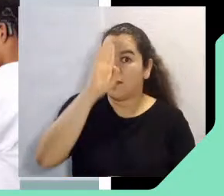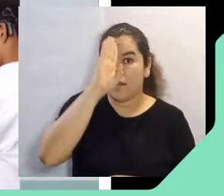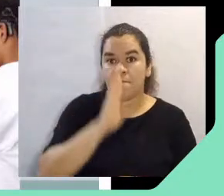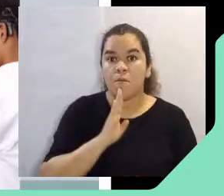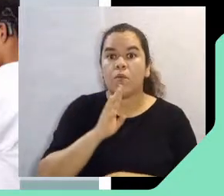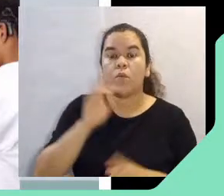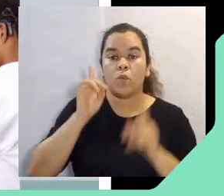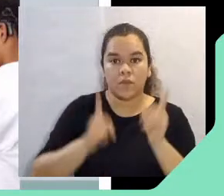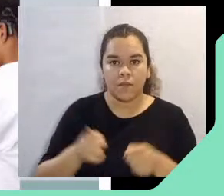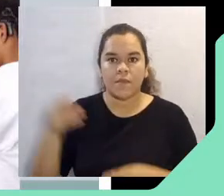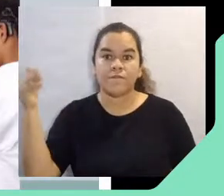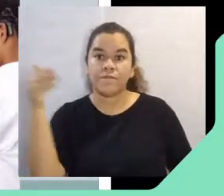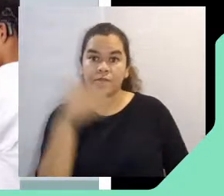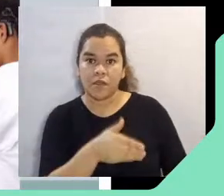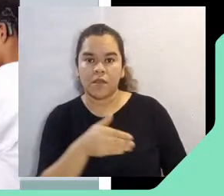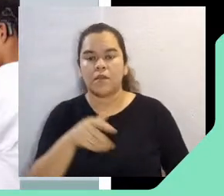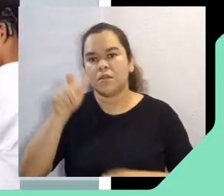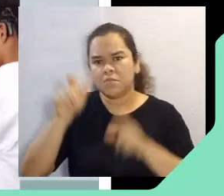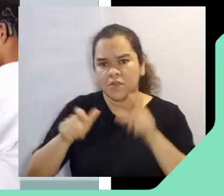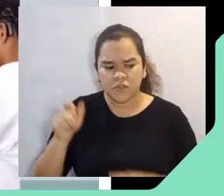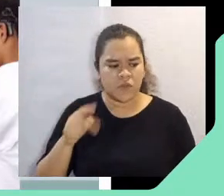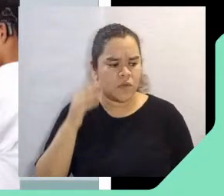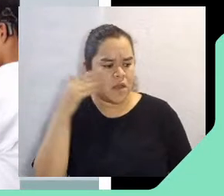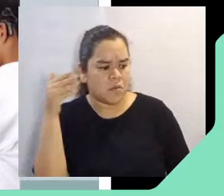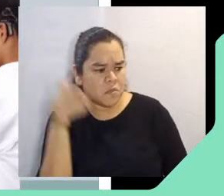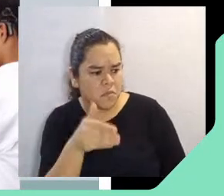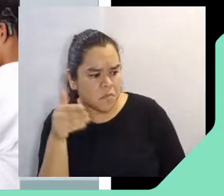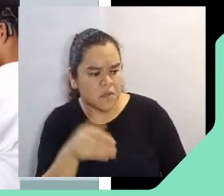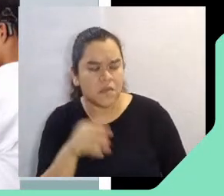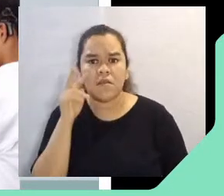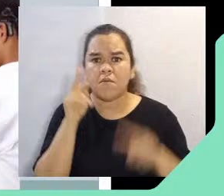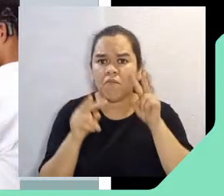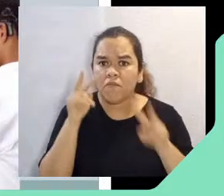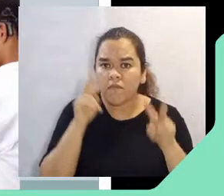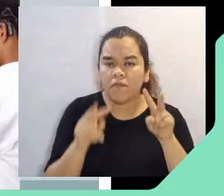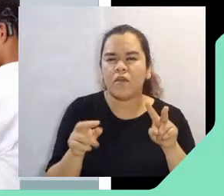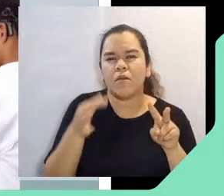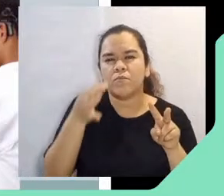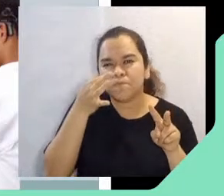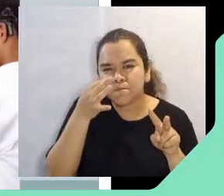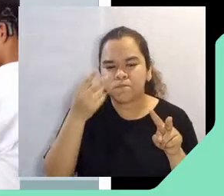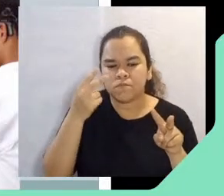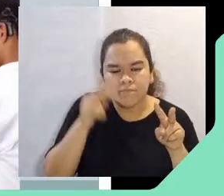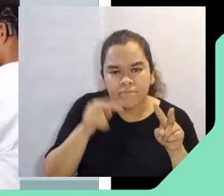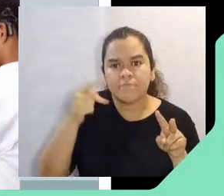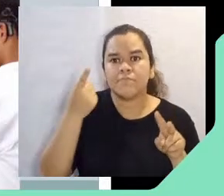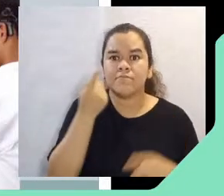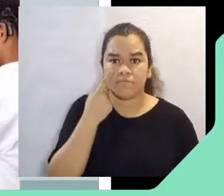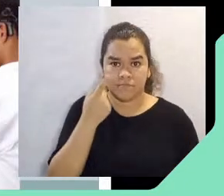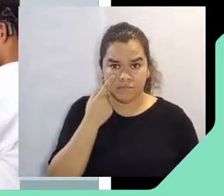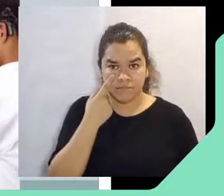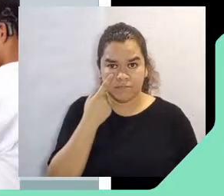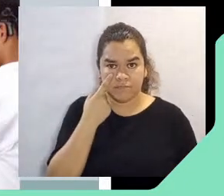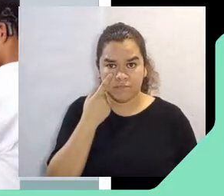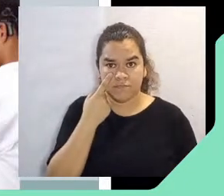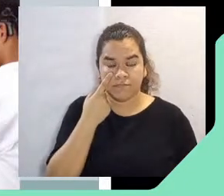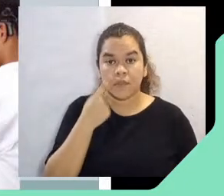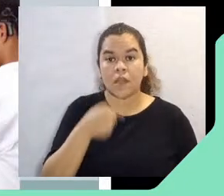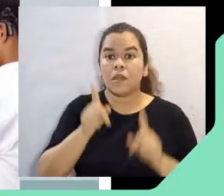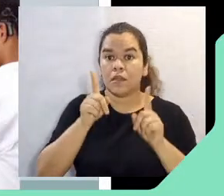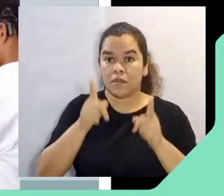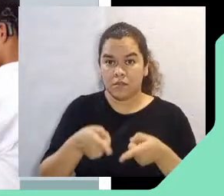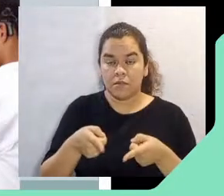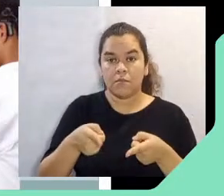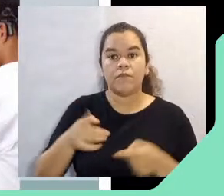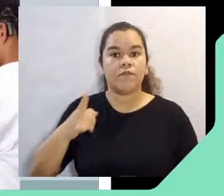facultad y también los chicos intervienen en todas estas actividades de extensión. También la facultad tiene una sociedad